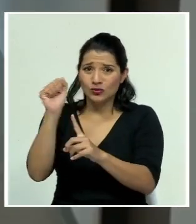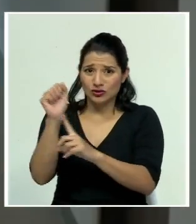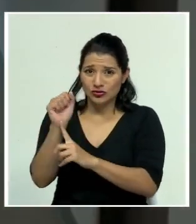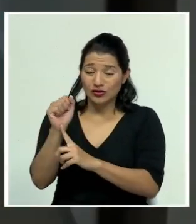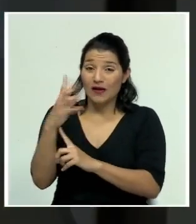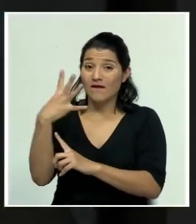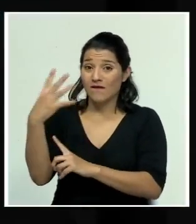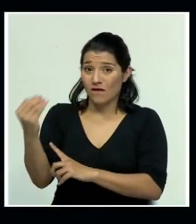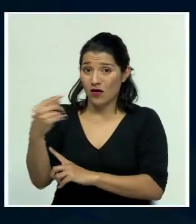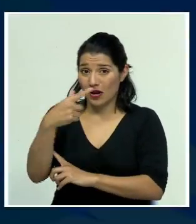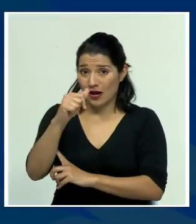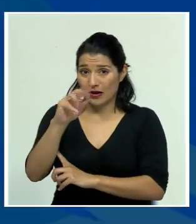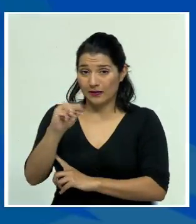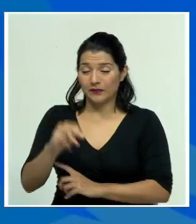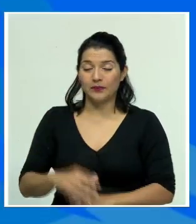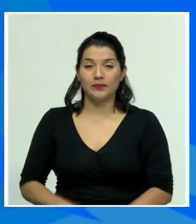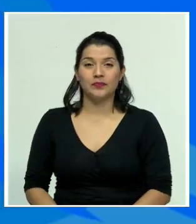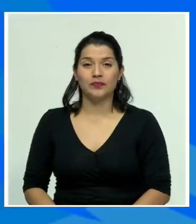metropolitana.